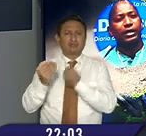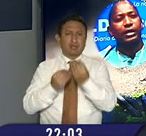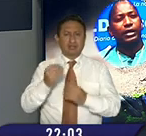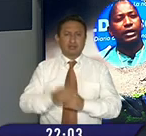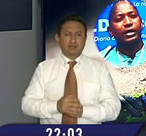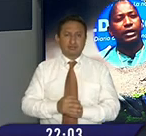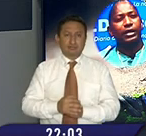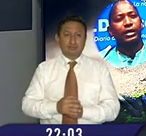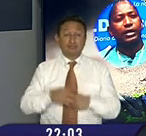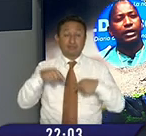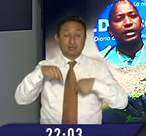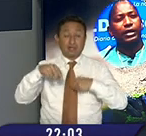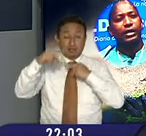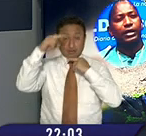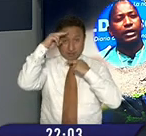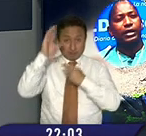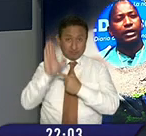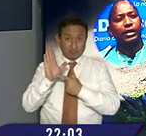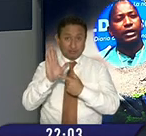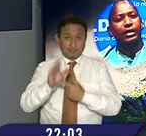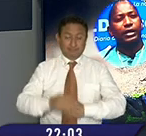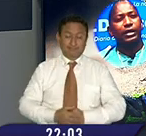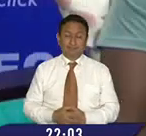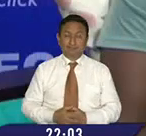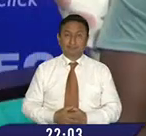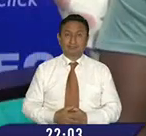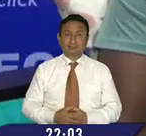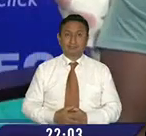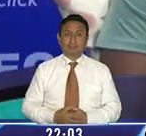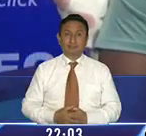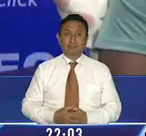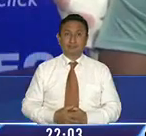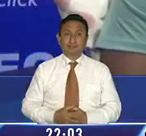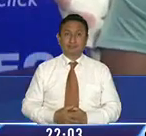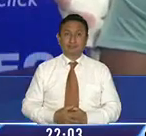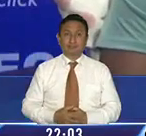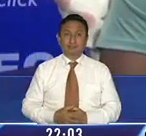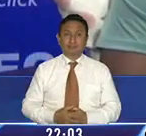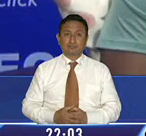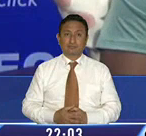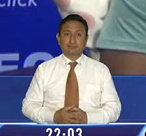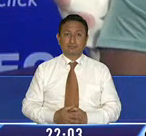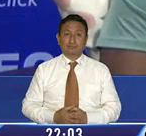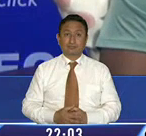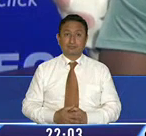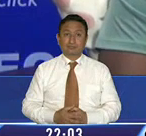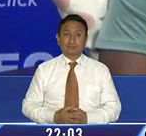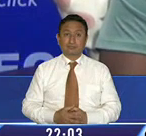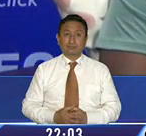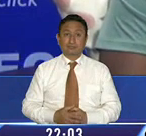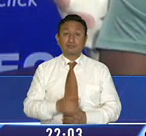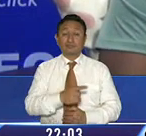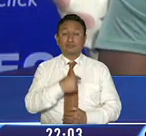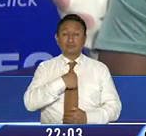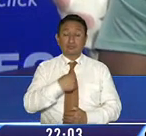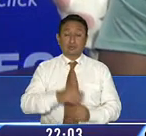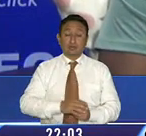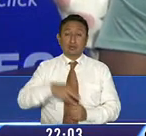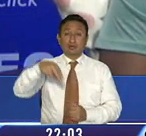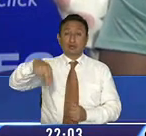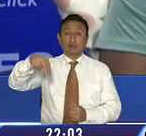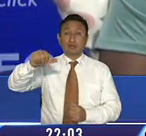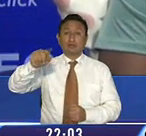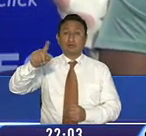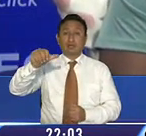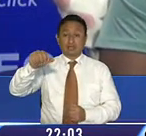Castillo? En la siguiente nota les contamos. Yo soy Miguel Nazareno, soy descendiente